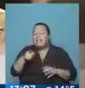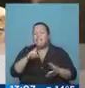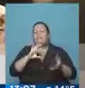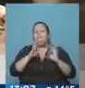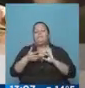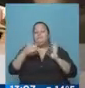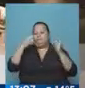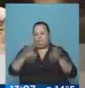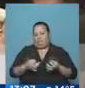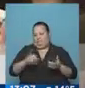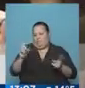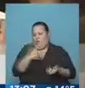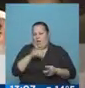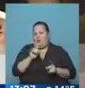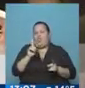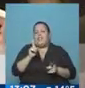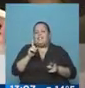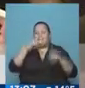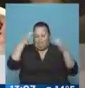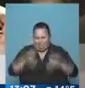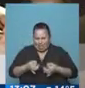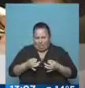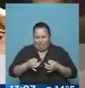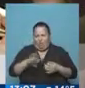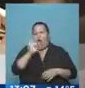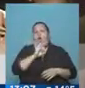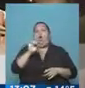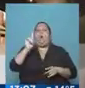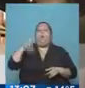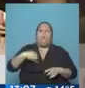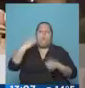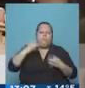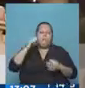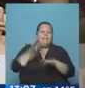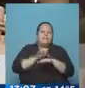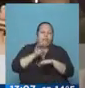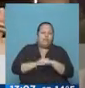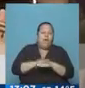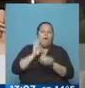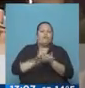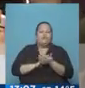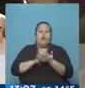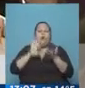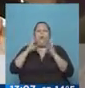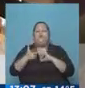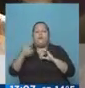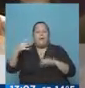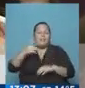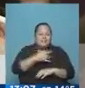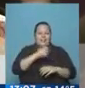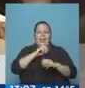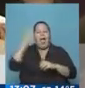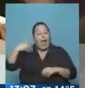absolutamente banal no es una expresión realmente o una razón criterios y responsable respecto al funcionamiento de un servicio